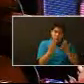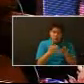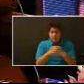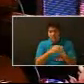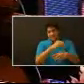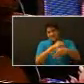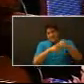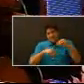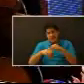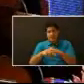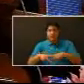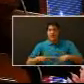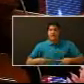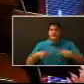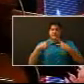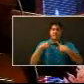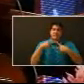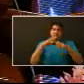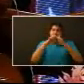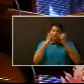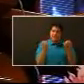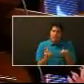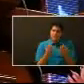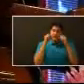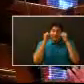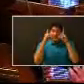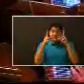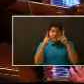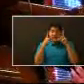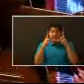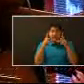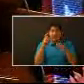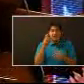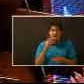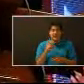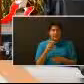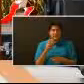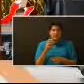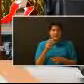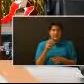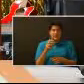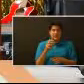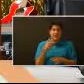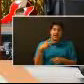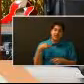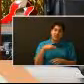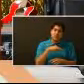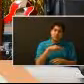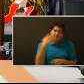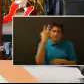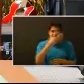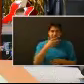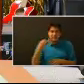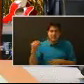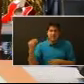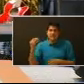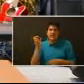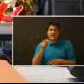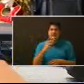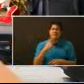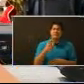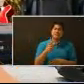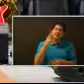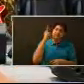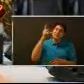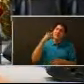Entonces, el despertar debe ser algo en nosotros, en el área espiritual, es decirle, Señor, yo